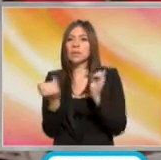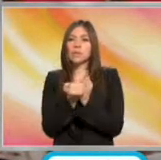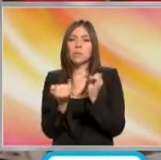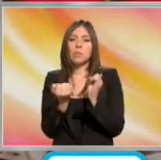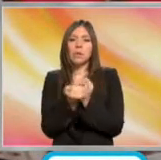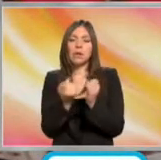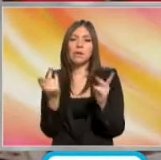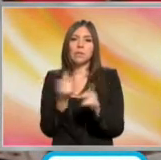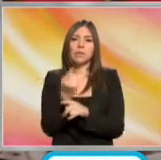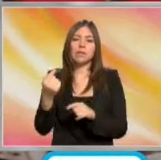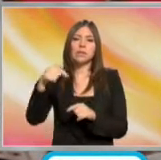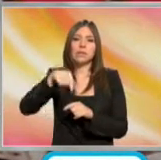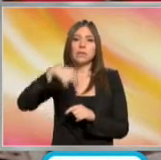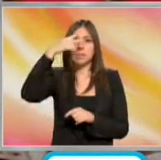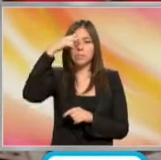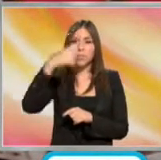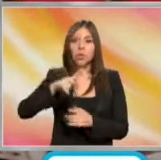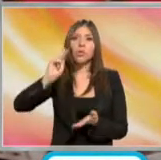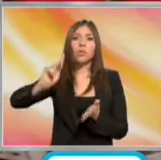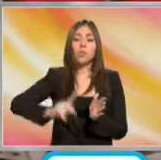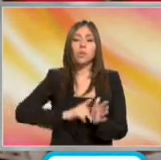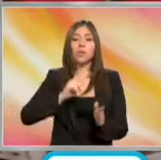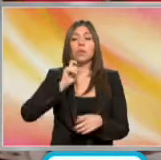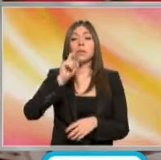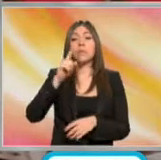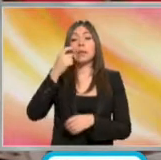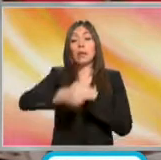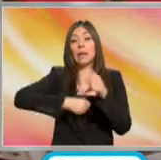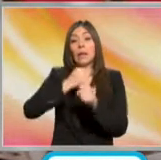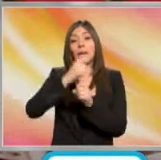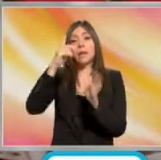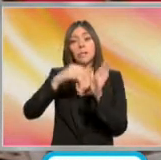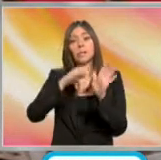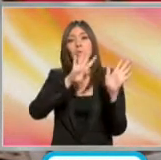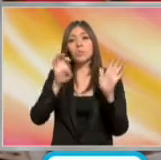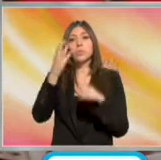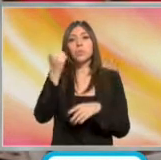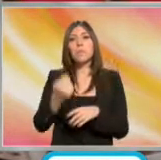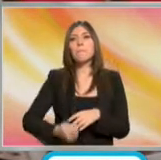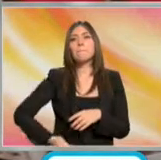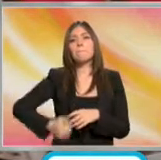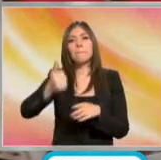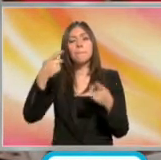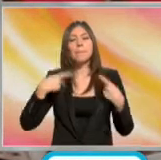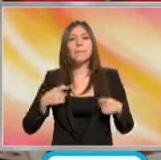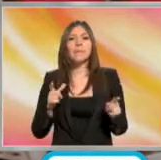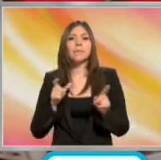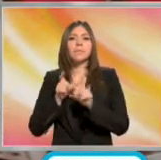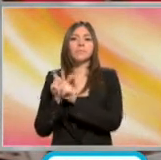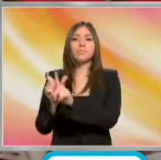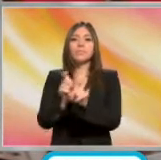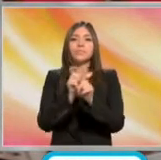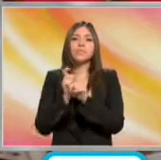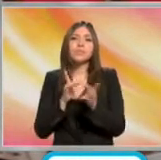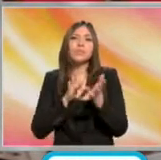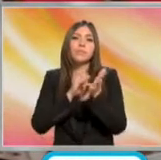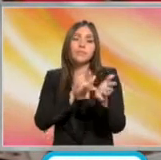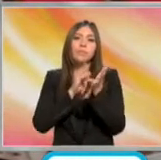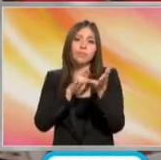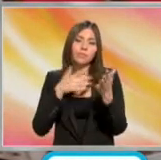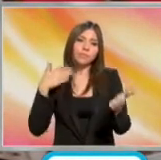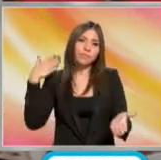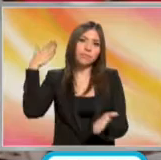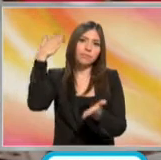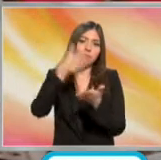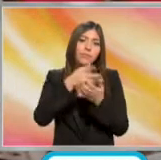México nuevamente. En 1909 entonces sale la primera brigada que arman en ese entonces ya